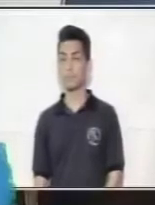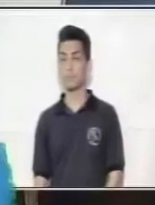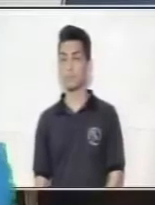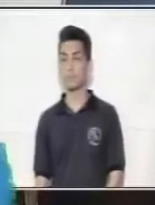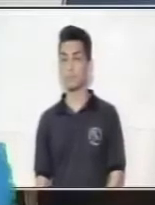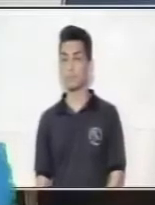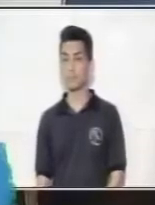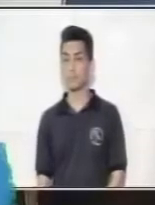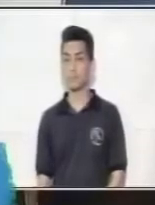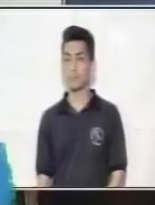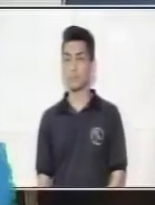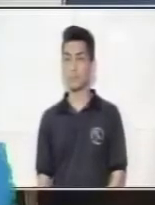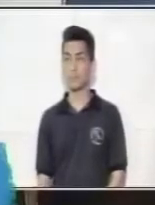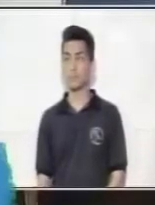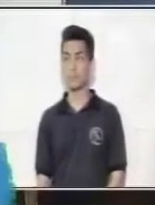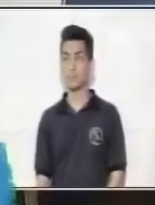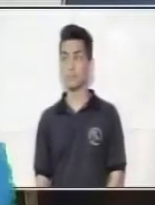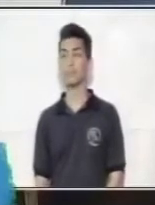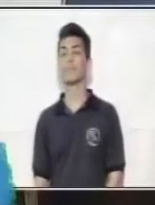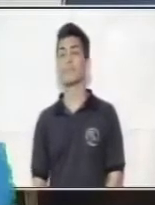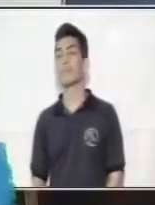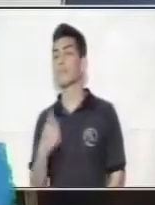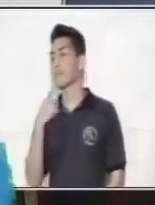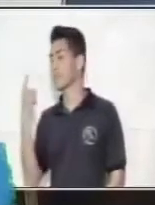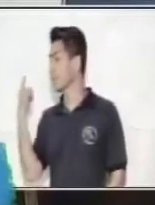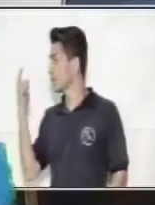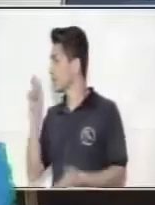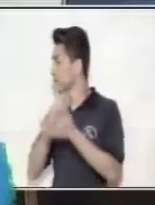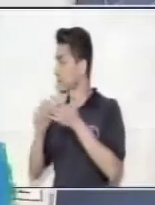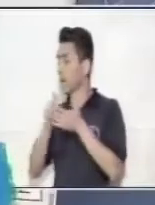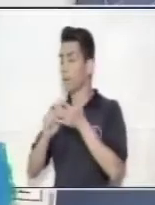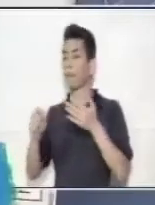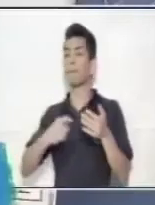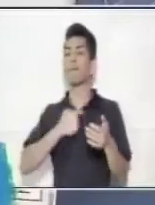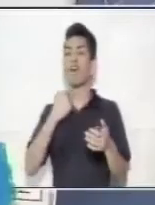los alumnos prestan atención.